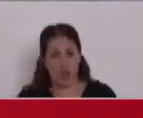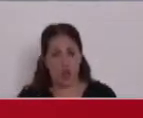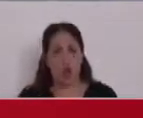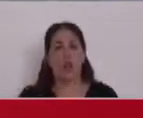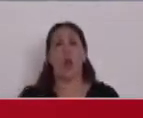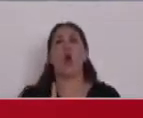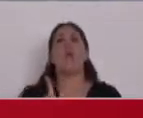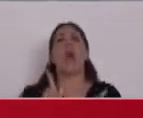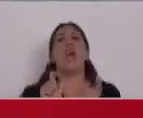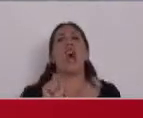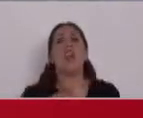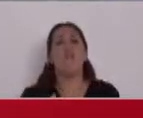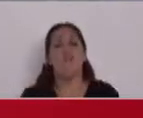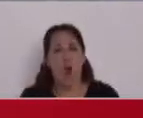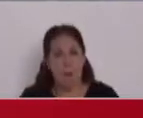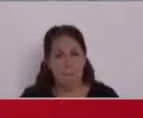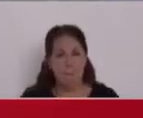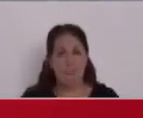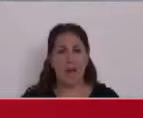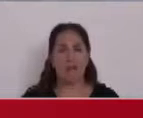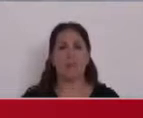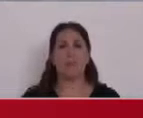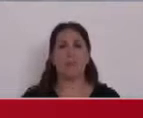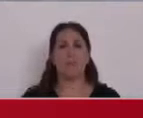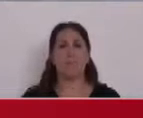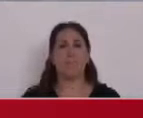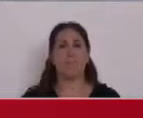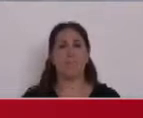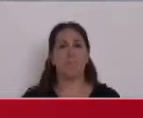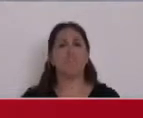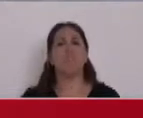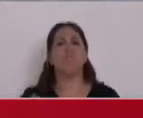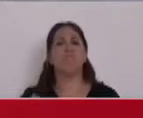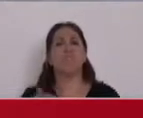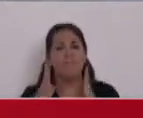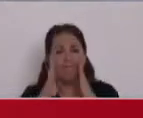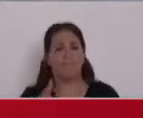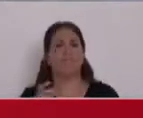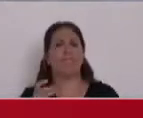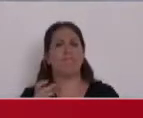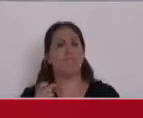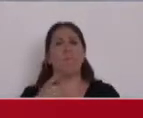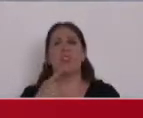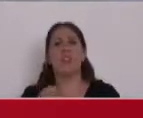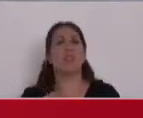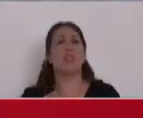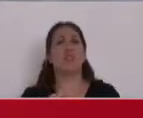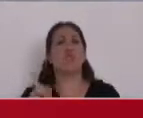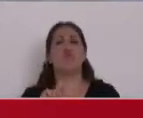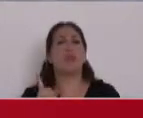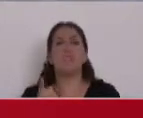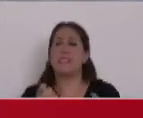y complicado para el país que se firmó en otro momento, por lo tanto no se puede pensar que va a ser menos complicado. Es un poquito